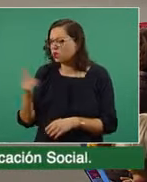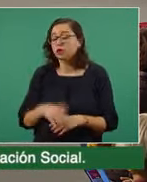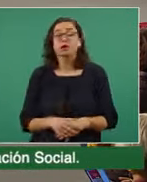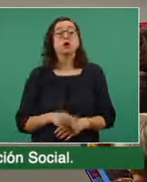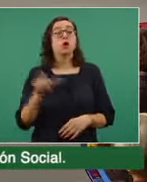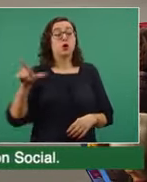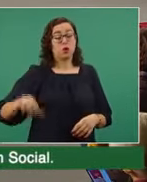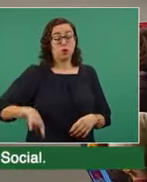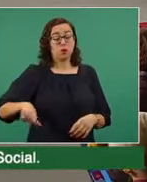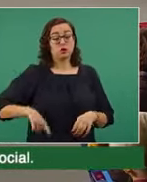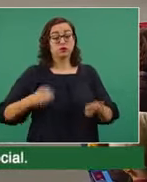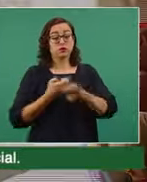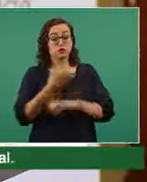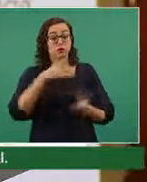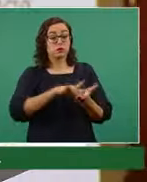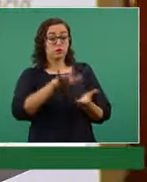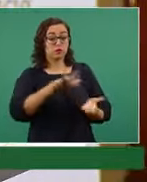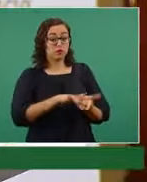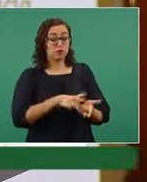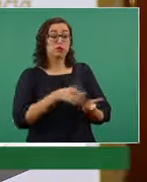estado, el voto.